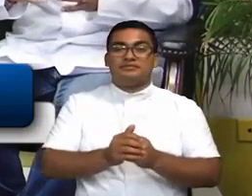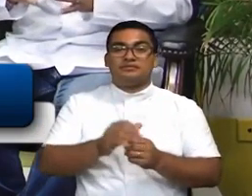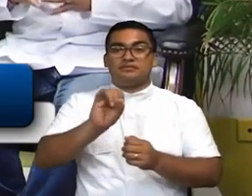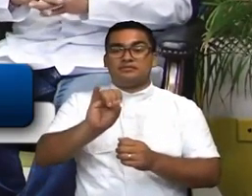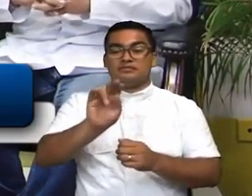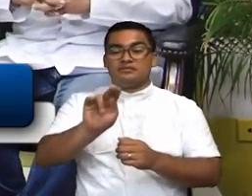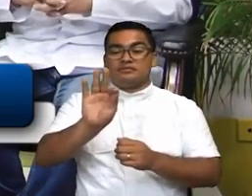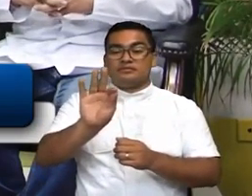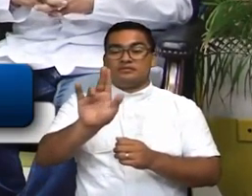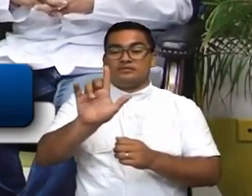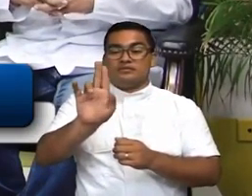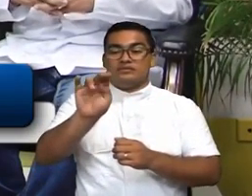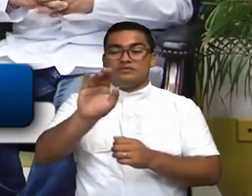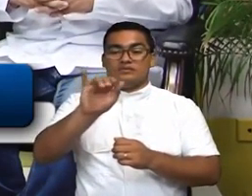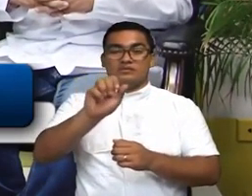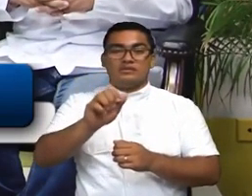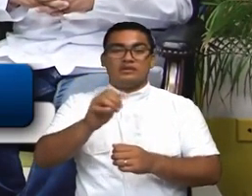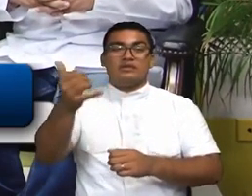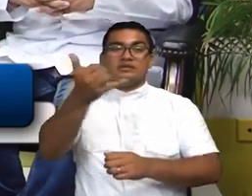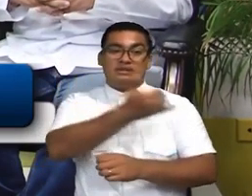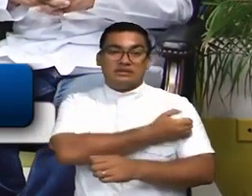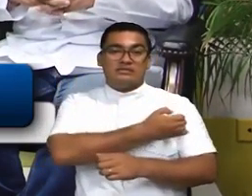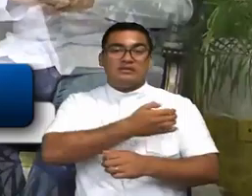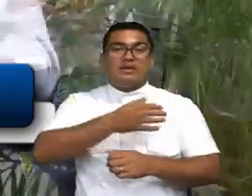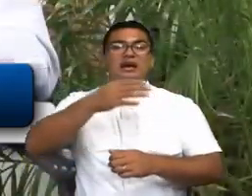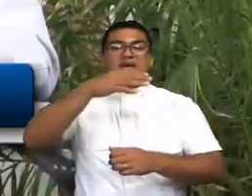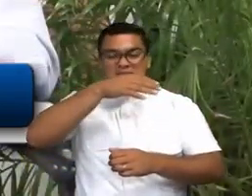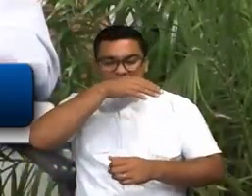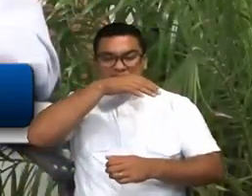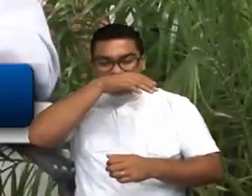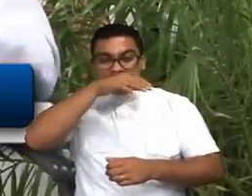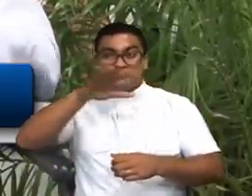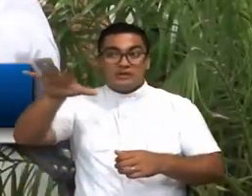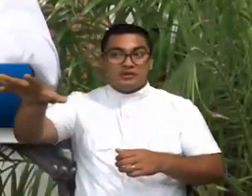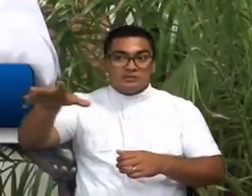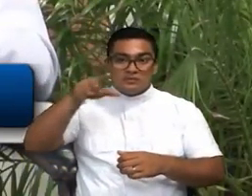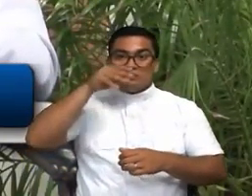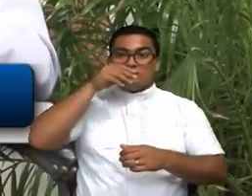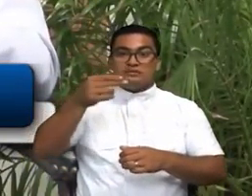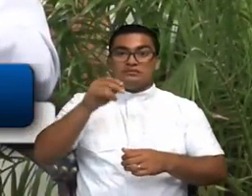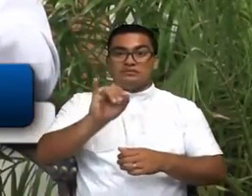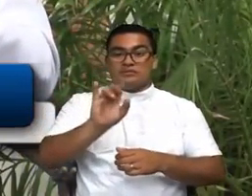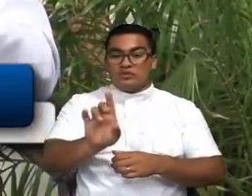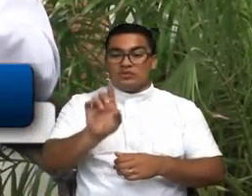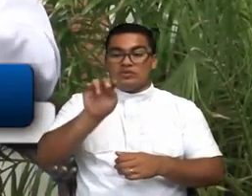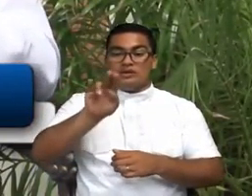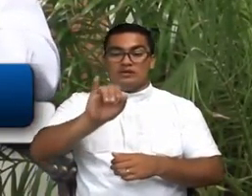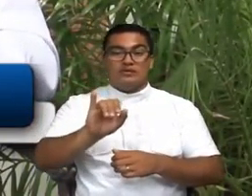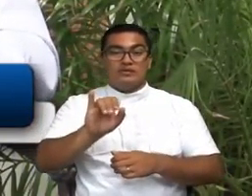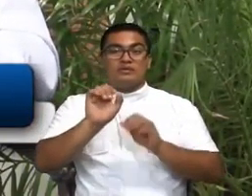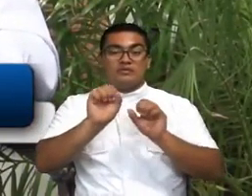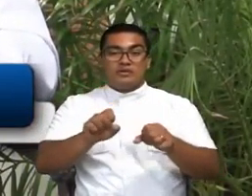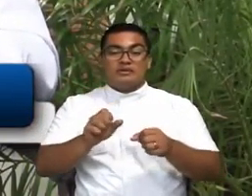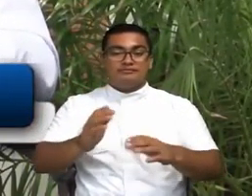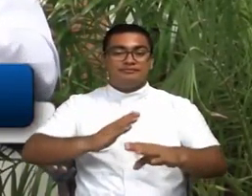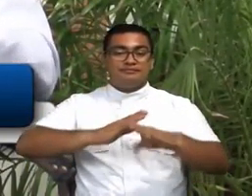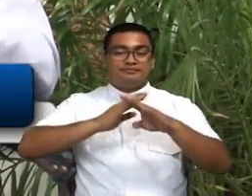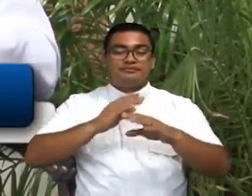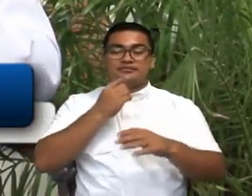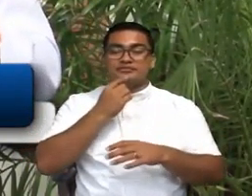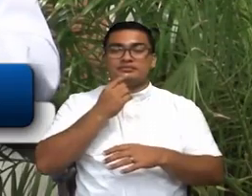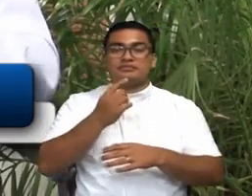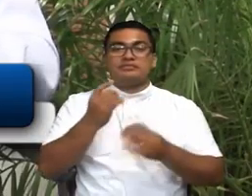la influenza evita lo que es la gripe común, ya, la exposición de H1N1 o las enfermedades tipo influenza, ya, que